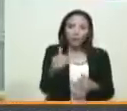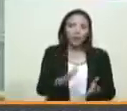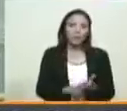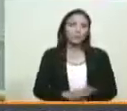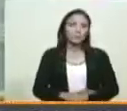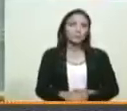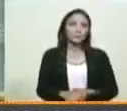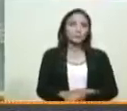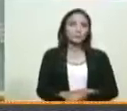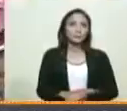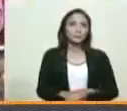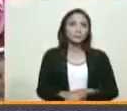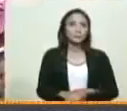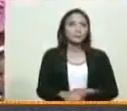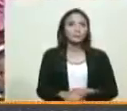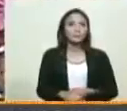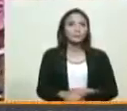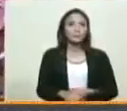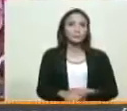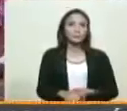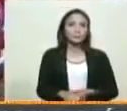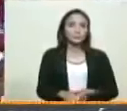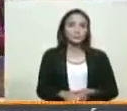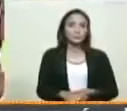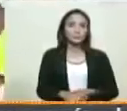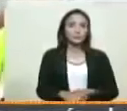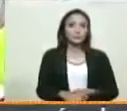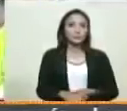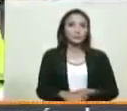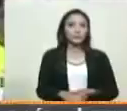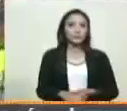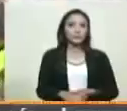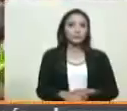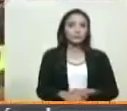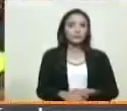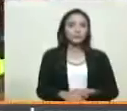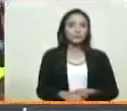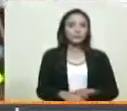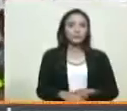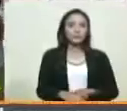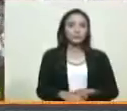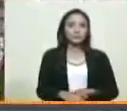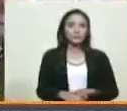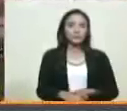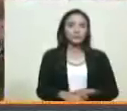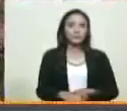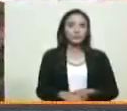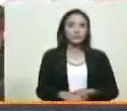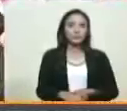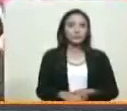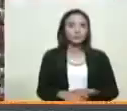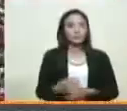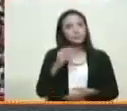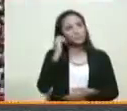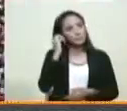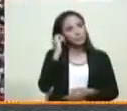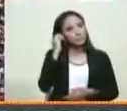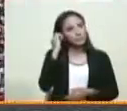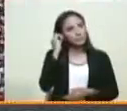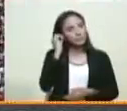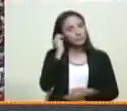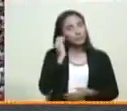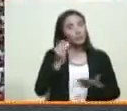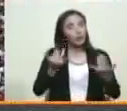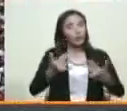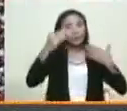madrina, padrino, protectores, protectora, Taret, vamos a darle un aplauso a Taret El Aissami,